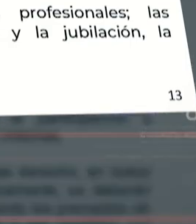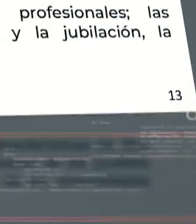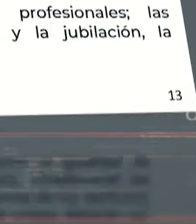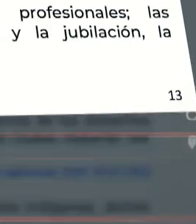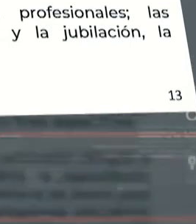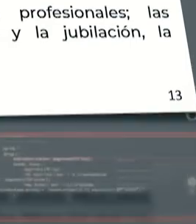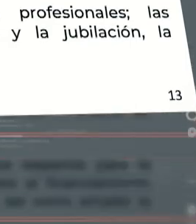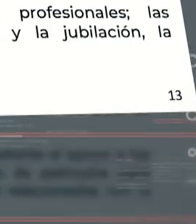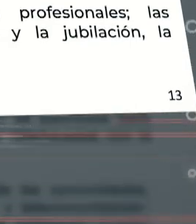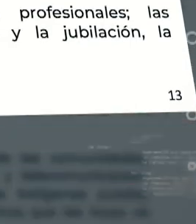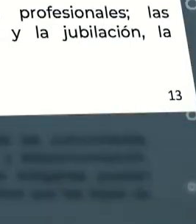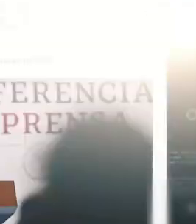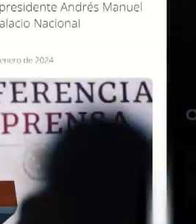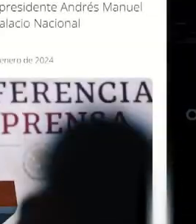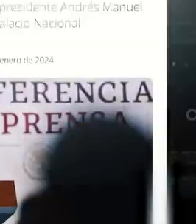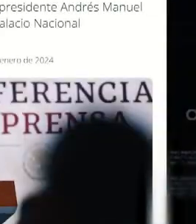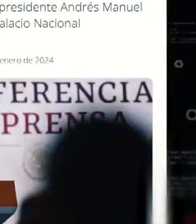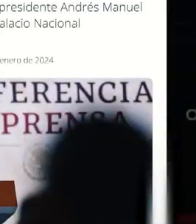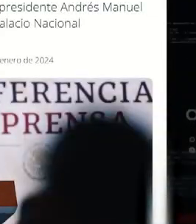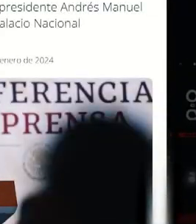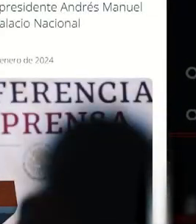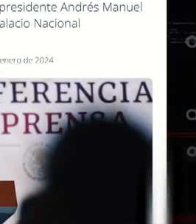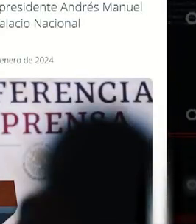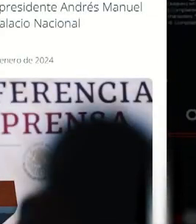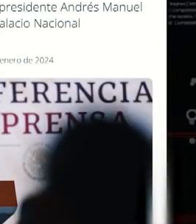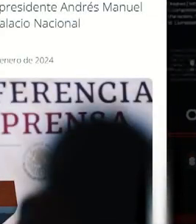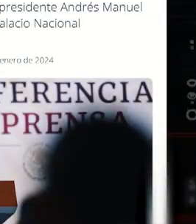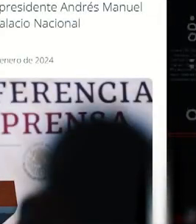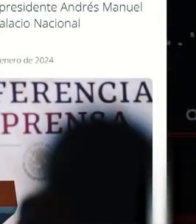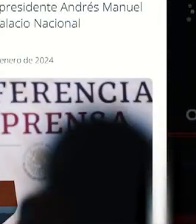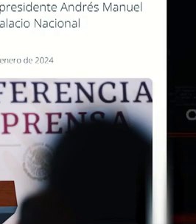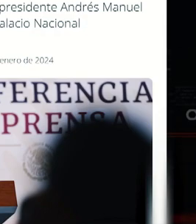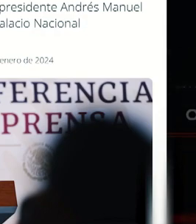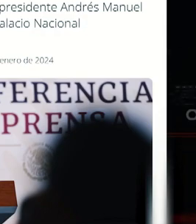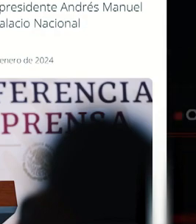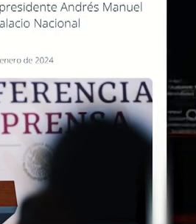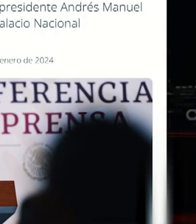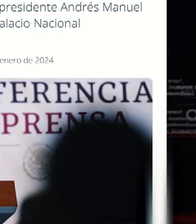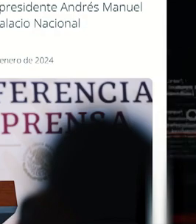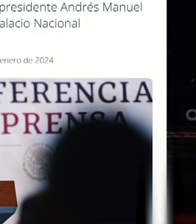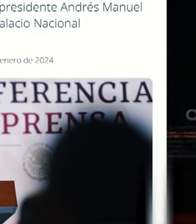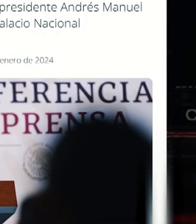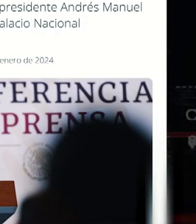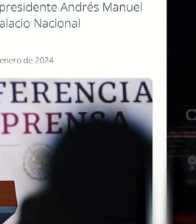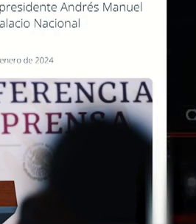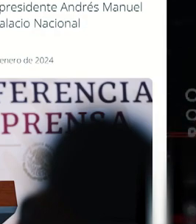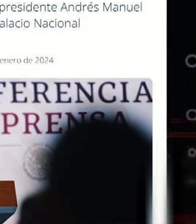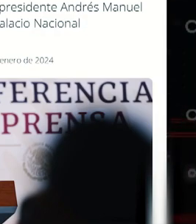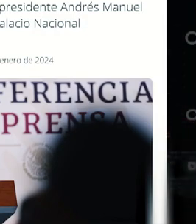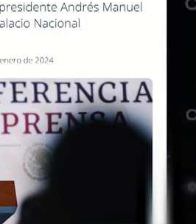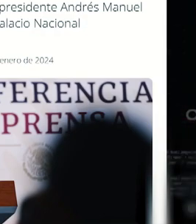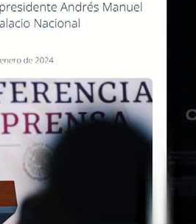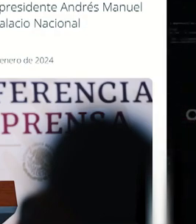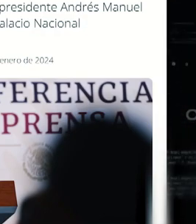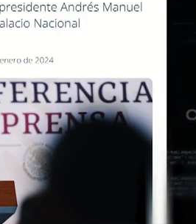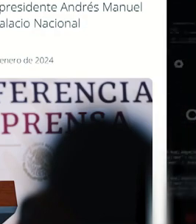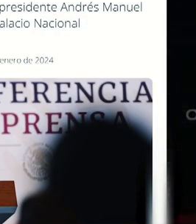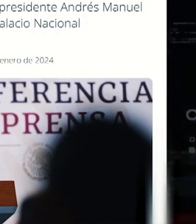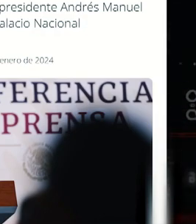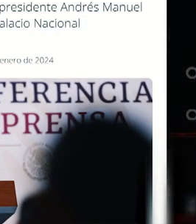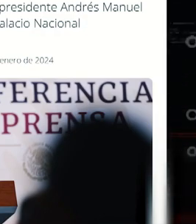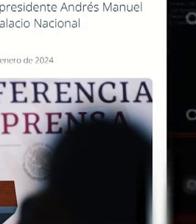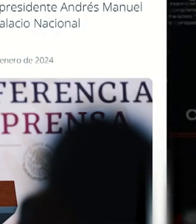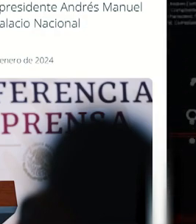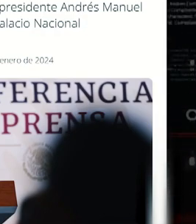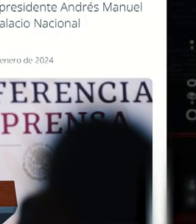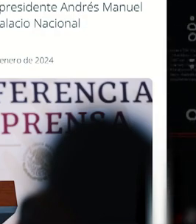electoral. El 12 de enero, durante la conferencia matutina, el presidente adelantó que uno de los objetivos de la reforma sería revertir